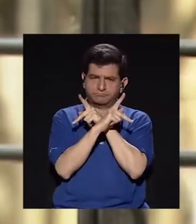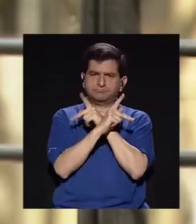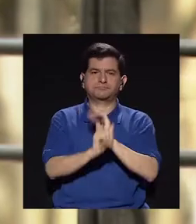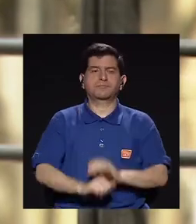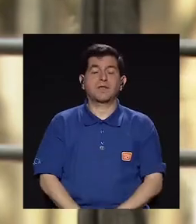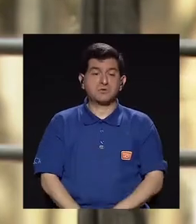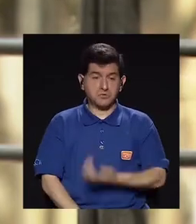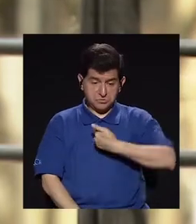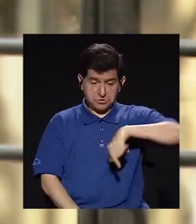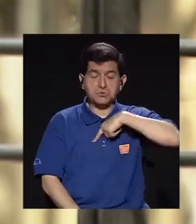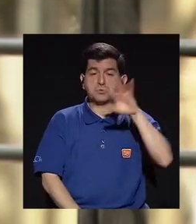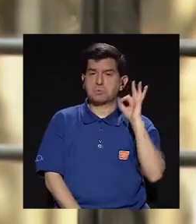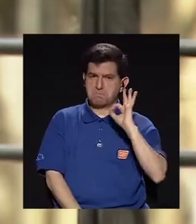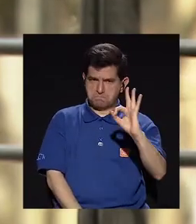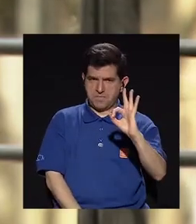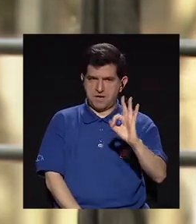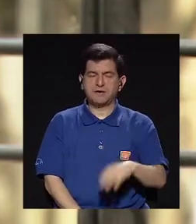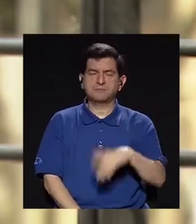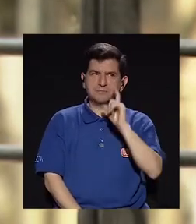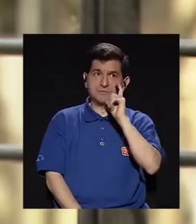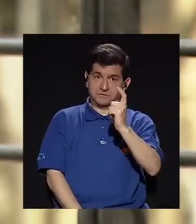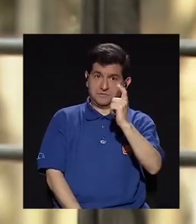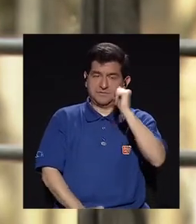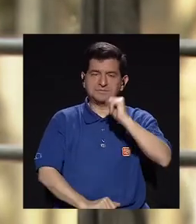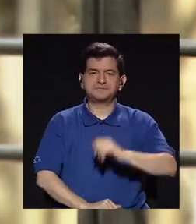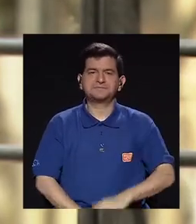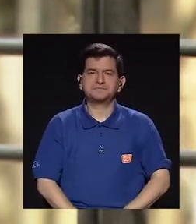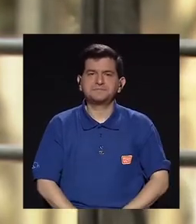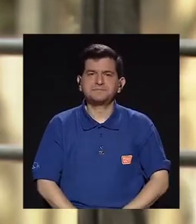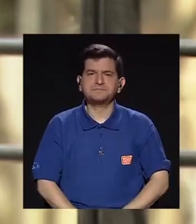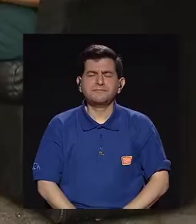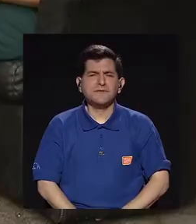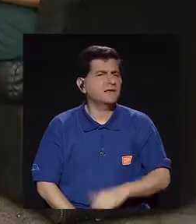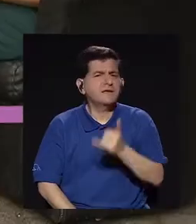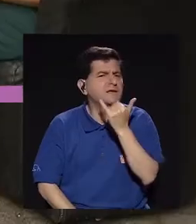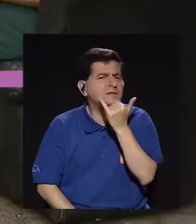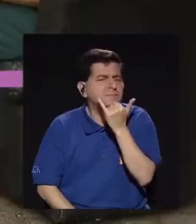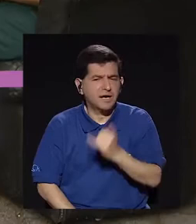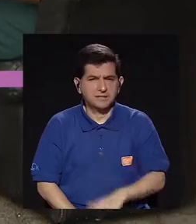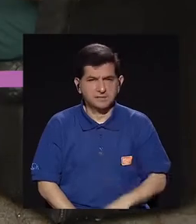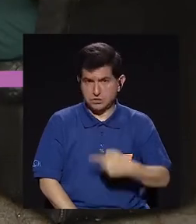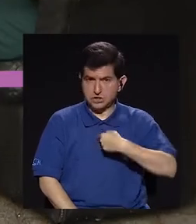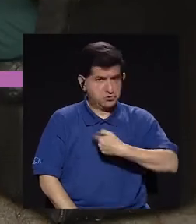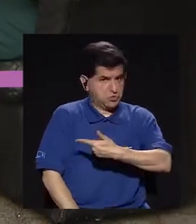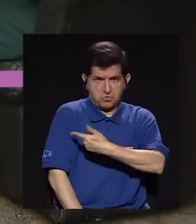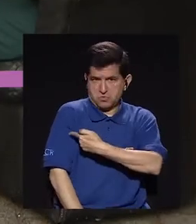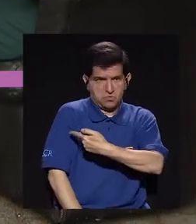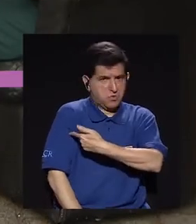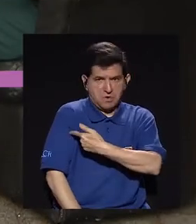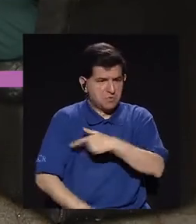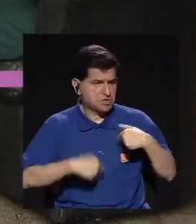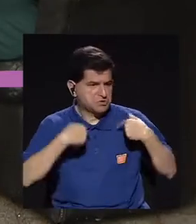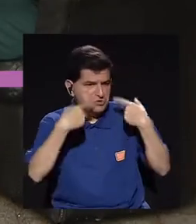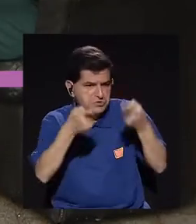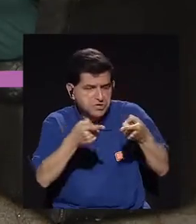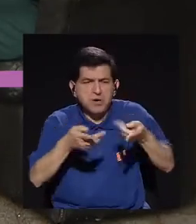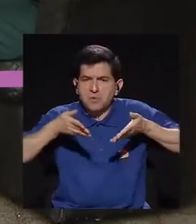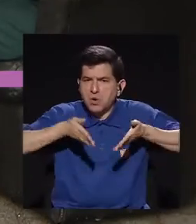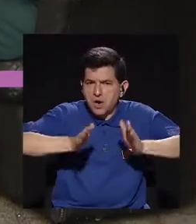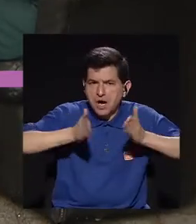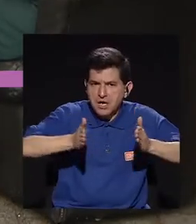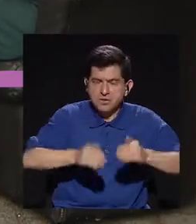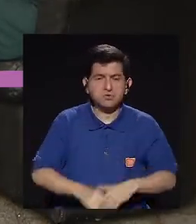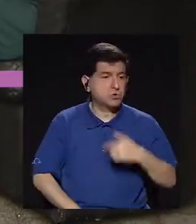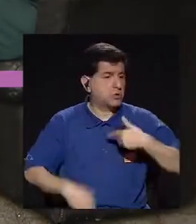protegida. Entonces estamos bien nosotros, afortunadamente. ¿Qué pasa, doctor, si yo no llevo a vacunar a mis hijos o yo decido